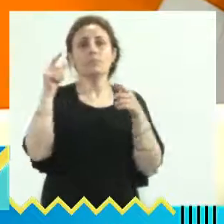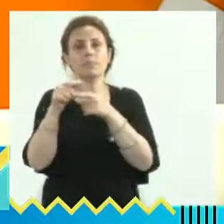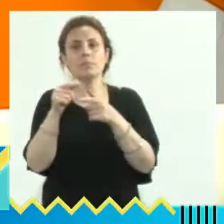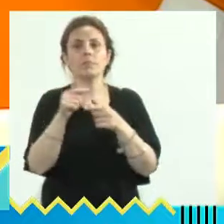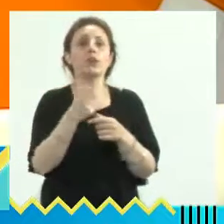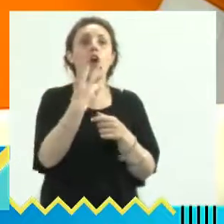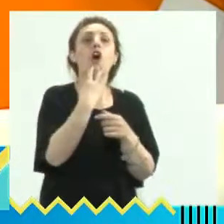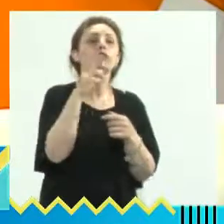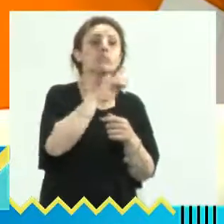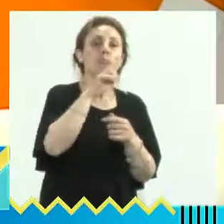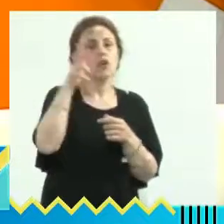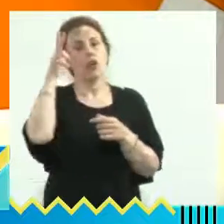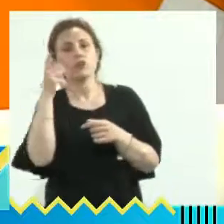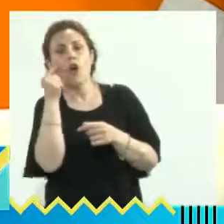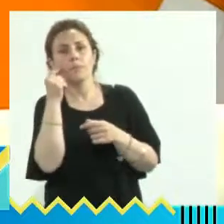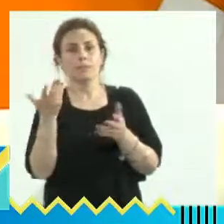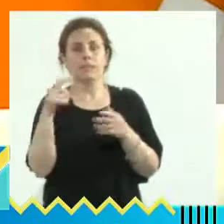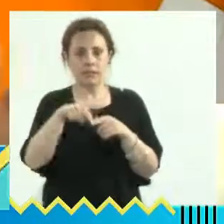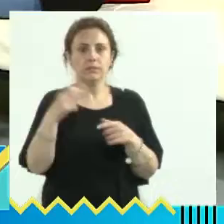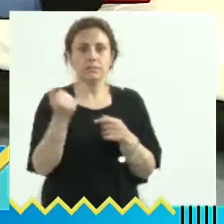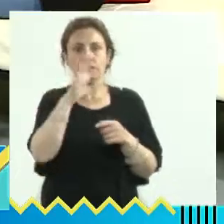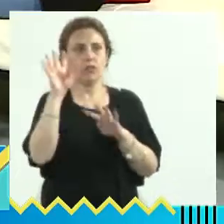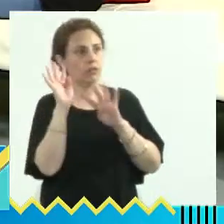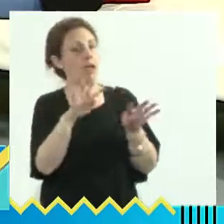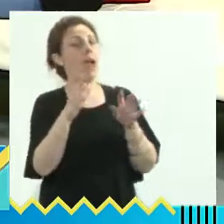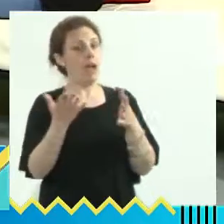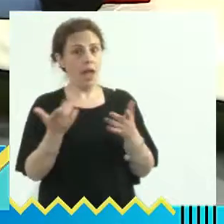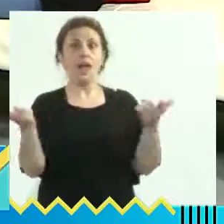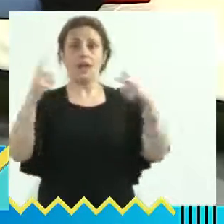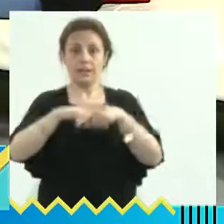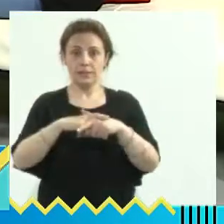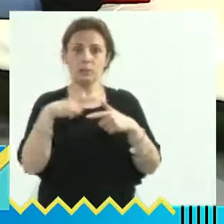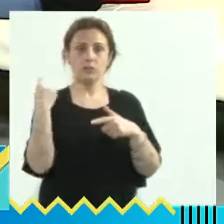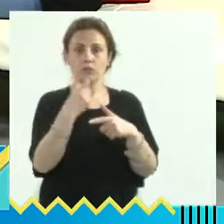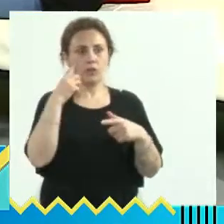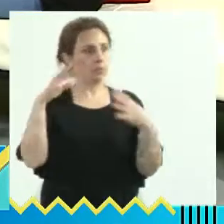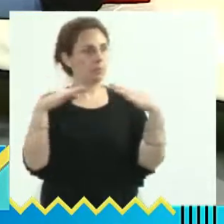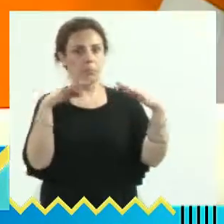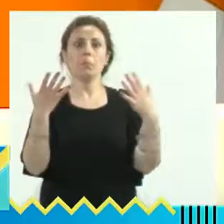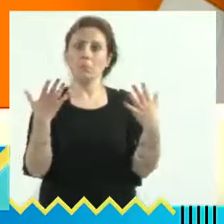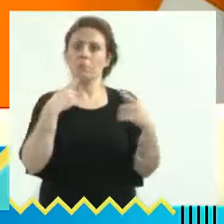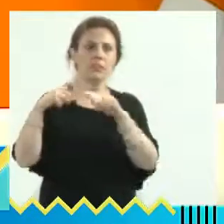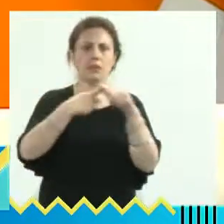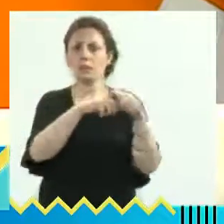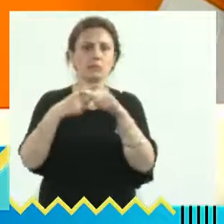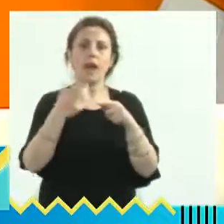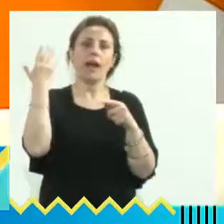mujeres y 8 hombres. Y eso también se nota al momento de la reunión de bloque. La discusión ya no es igual que